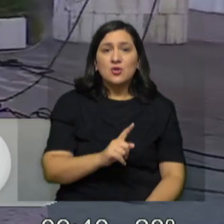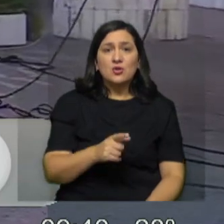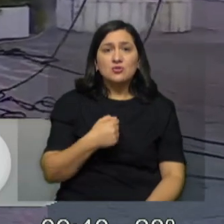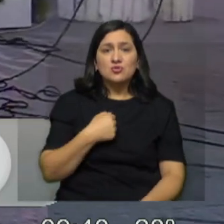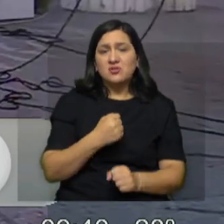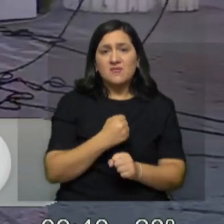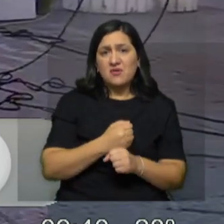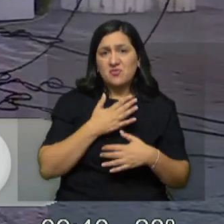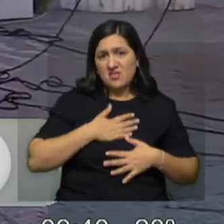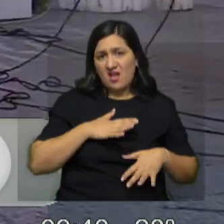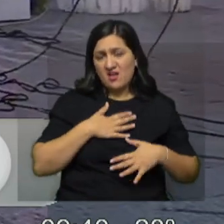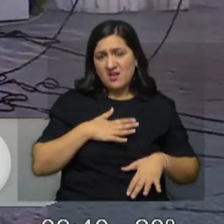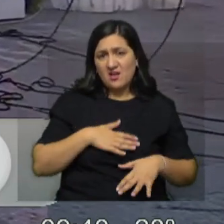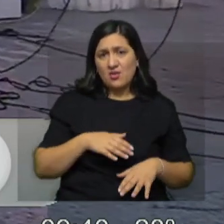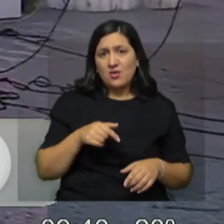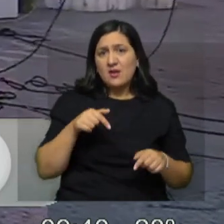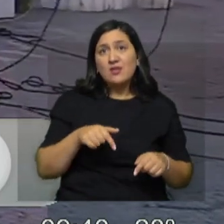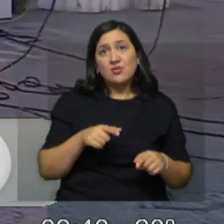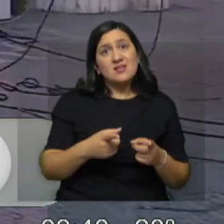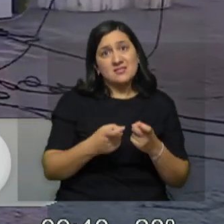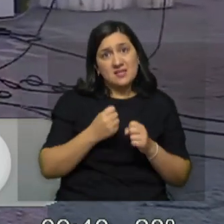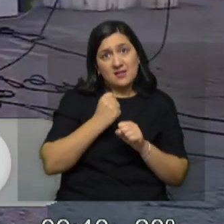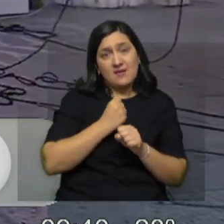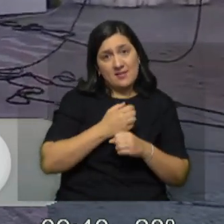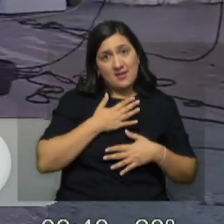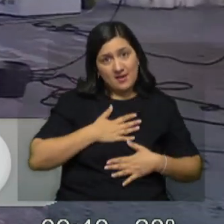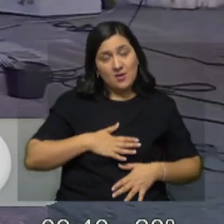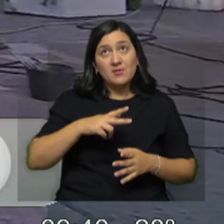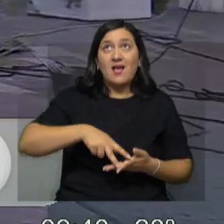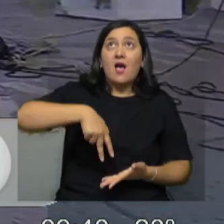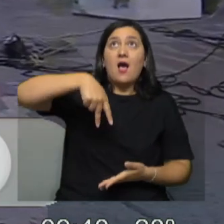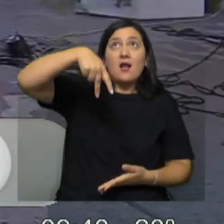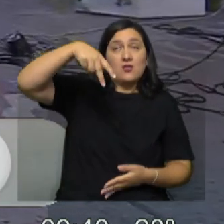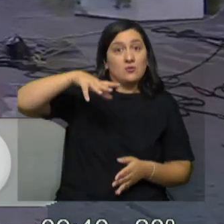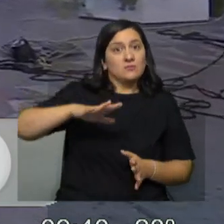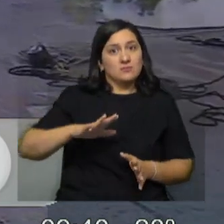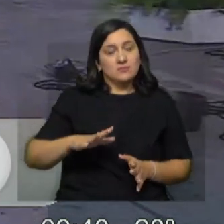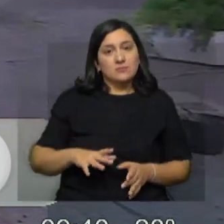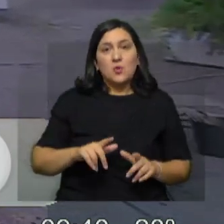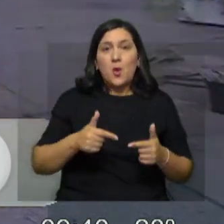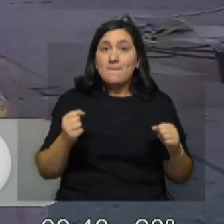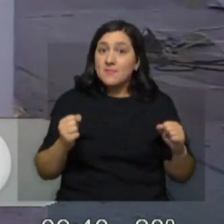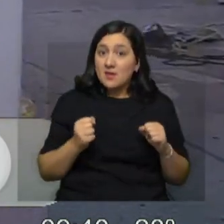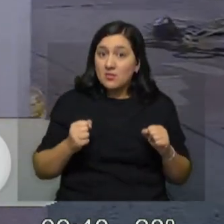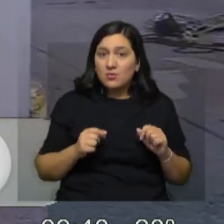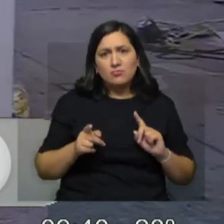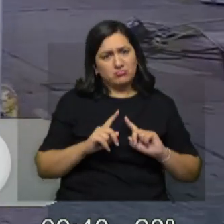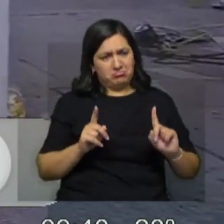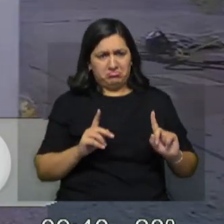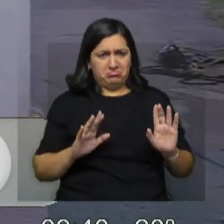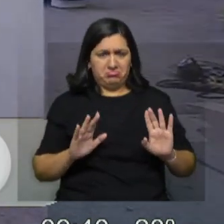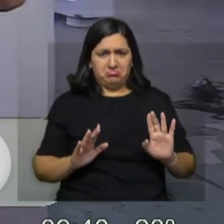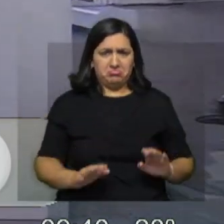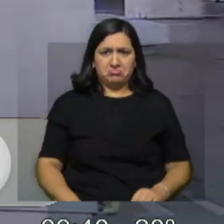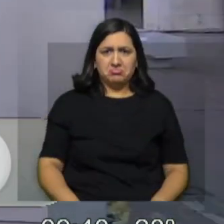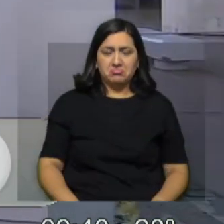tranquilo. Claro. Porque esto se labura tranquilo por el tema de la altura. Claro. No tiene vértigo por lo pronto, ¿no? No.